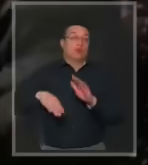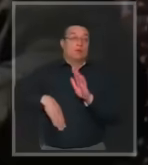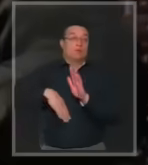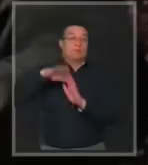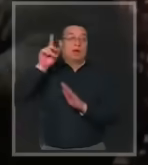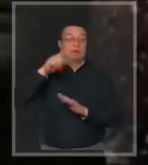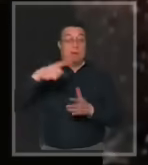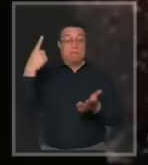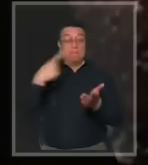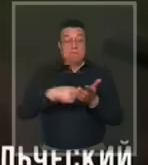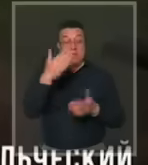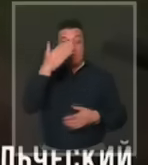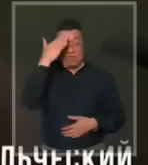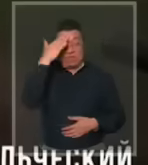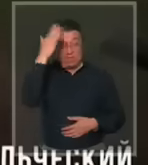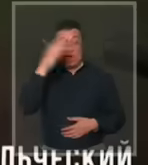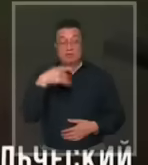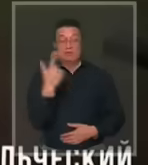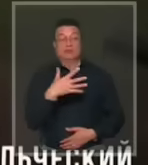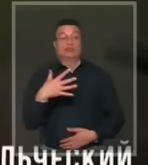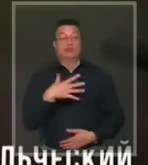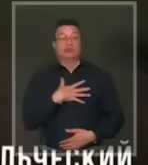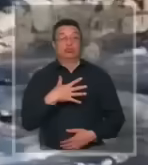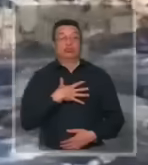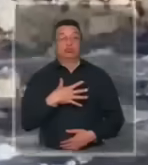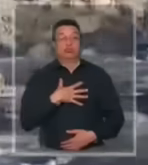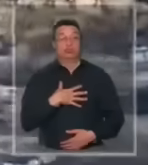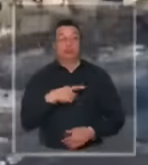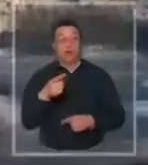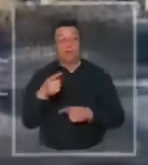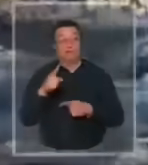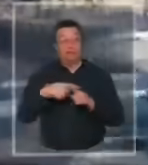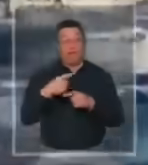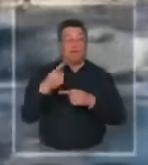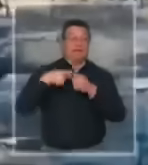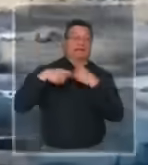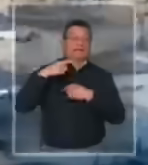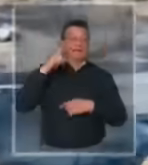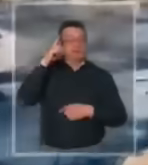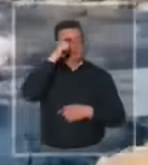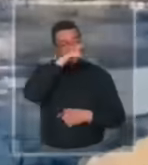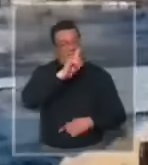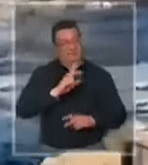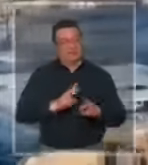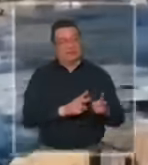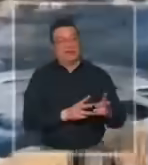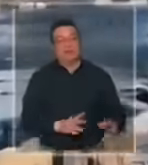1000 días con el temor de alcanzar un punto de no retorno en esta guerra.